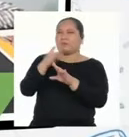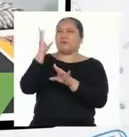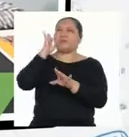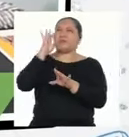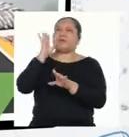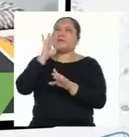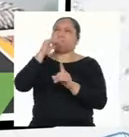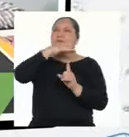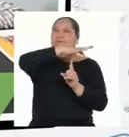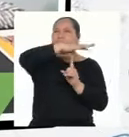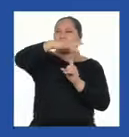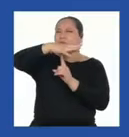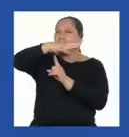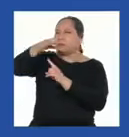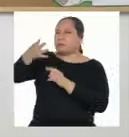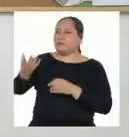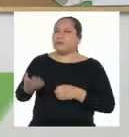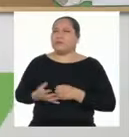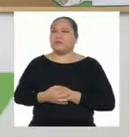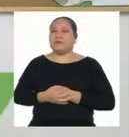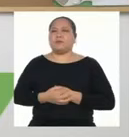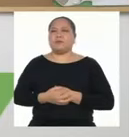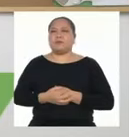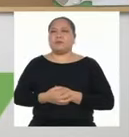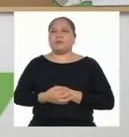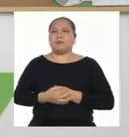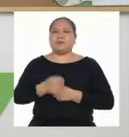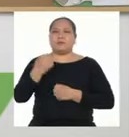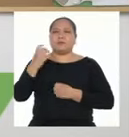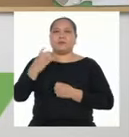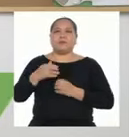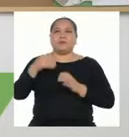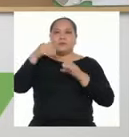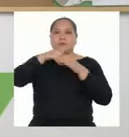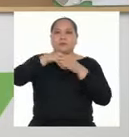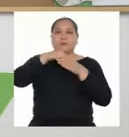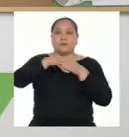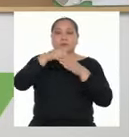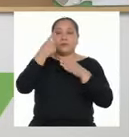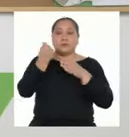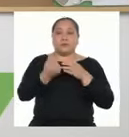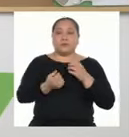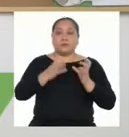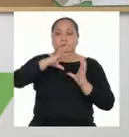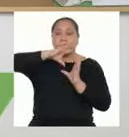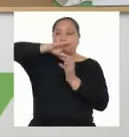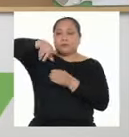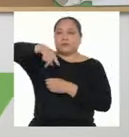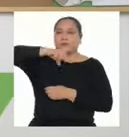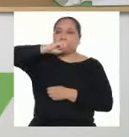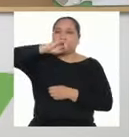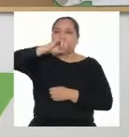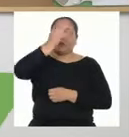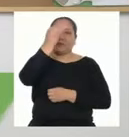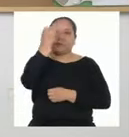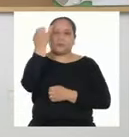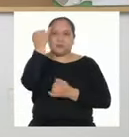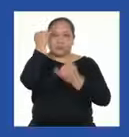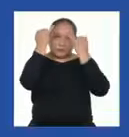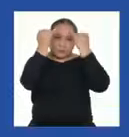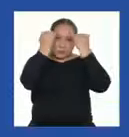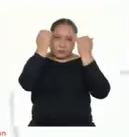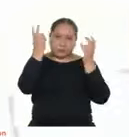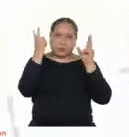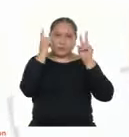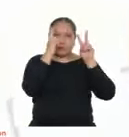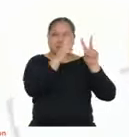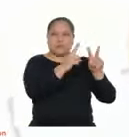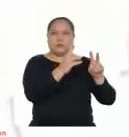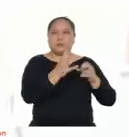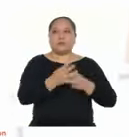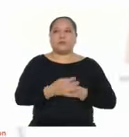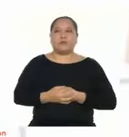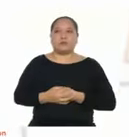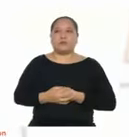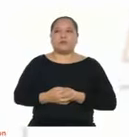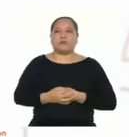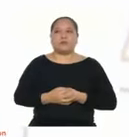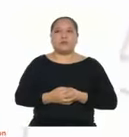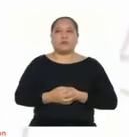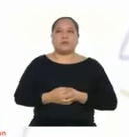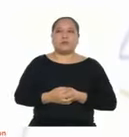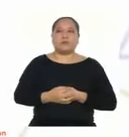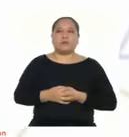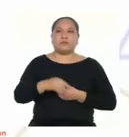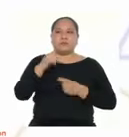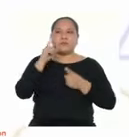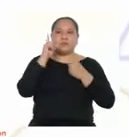contaminación ambiental? El Banco Mundial menciona algunas ideas. Veámoslas.